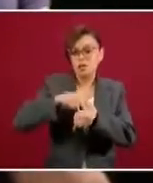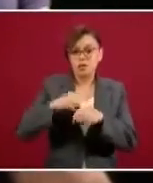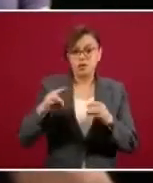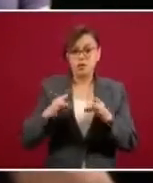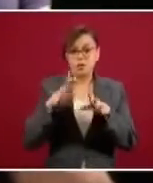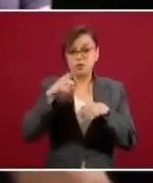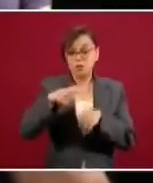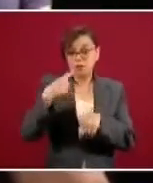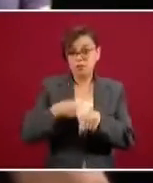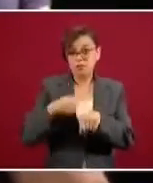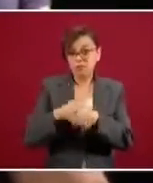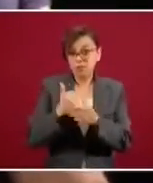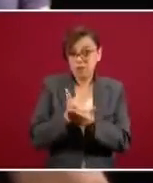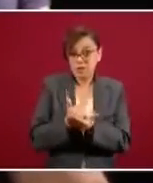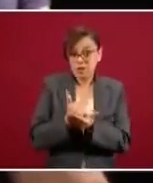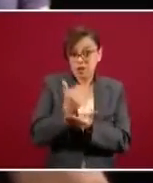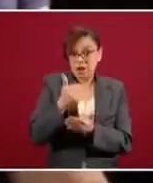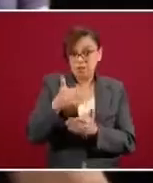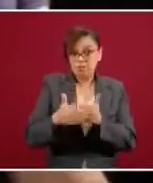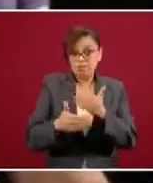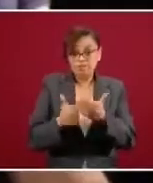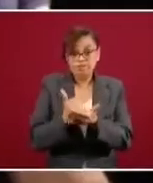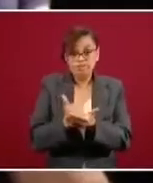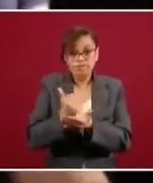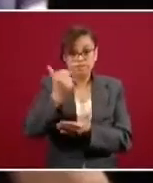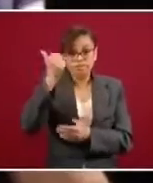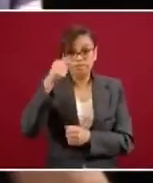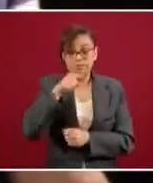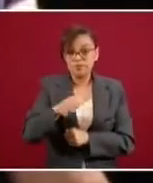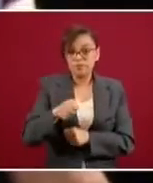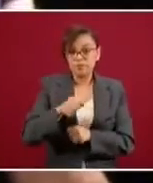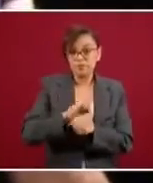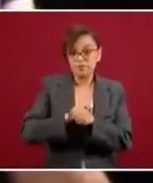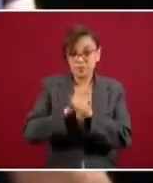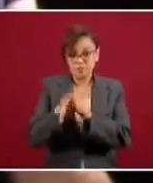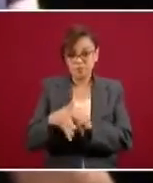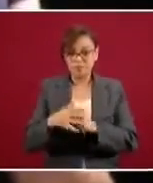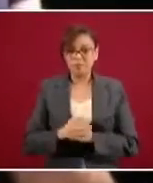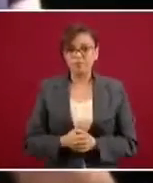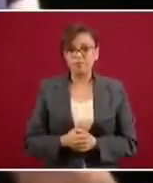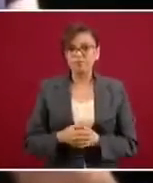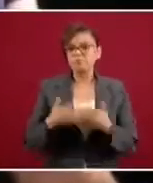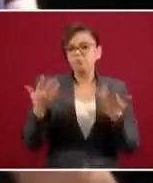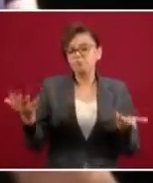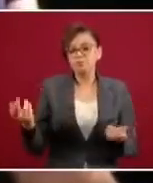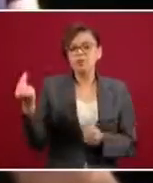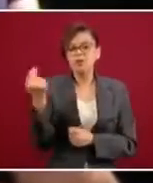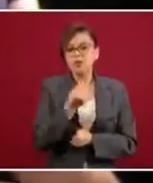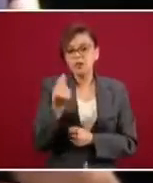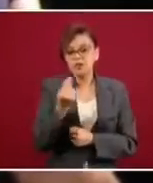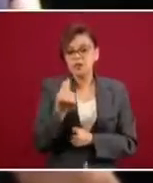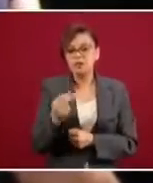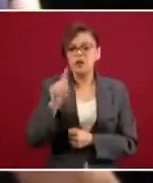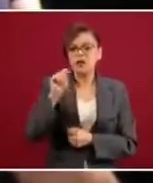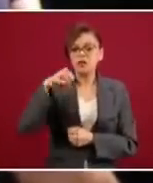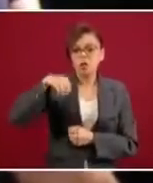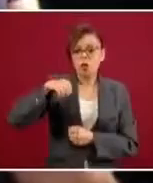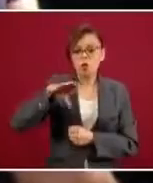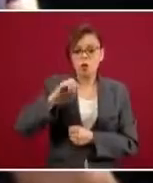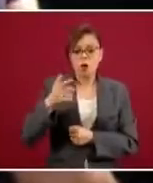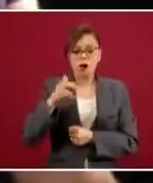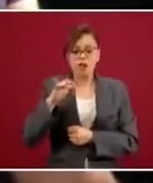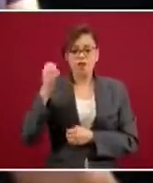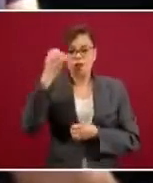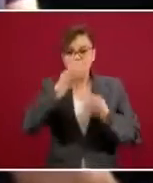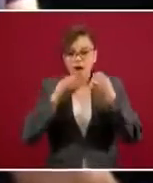con coronavirus? En algunos hospitales privados están diciendo, bueno, la prueba de coronavirus, una tomografía, una radiografía, después de ahí